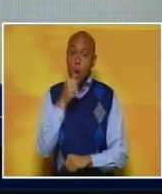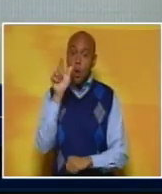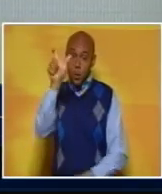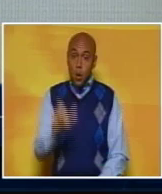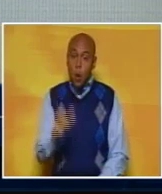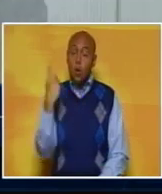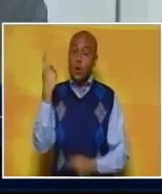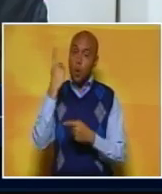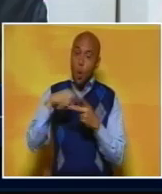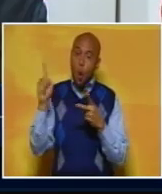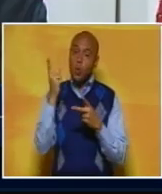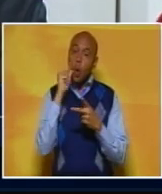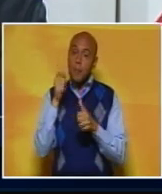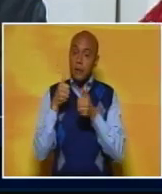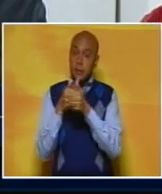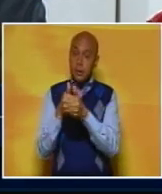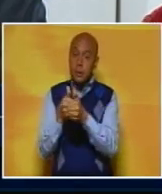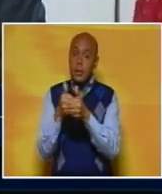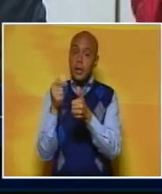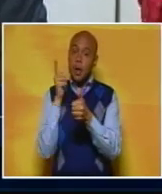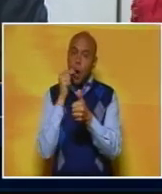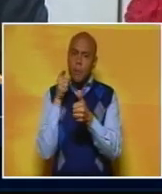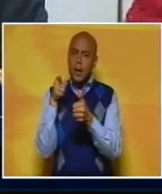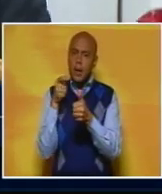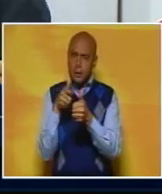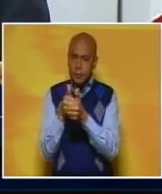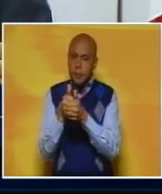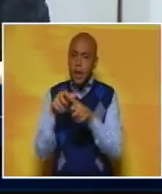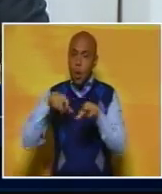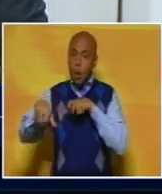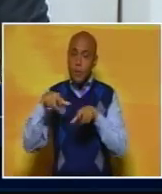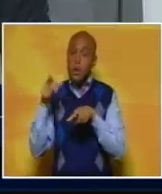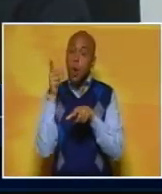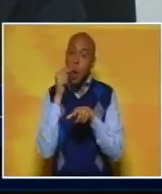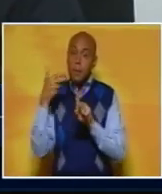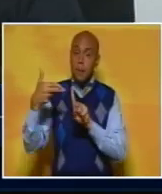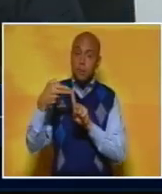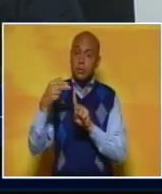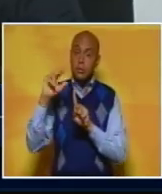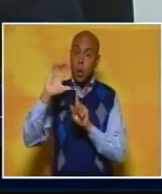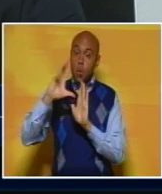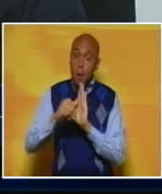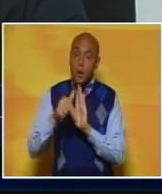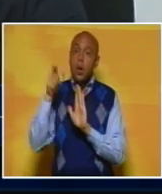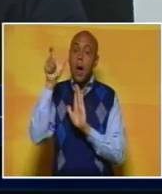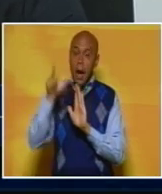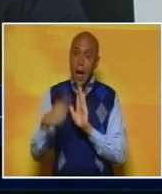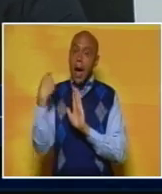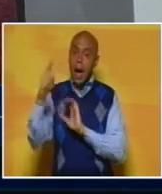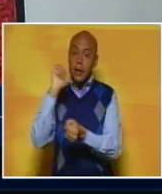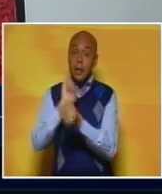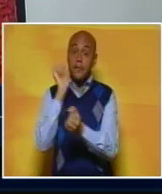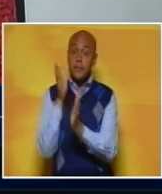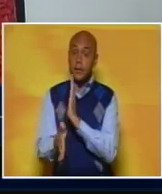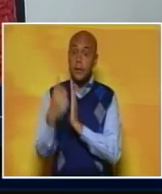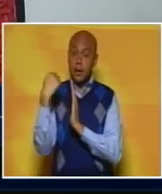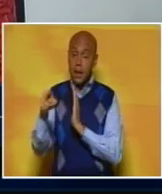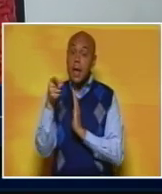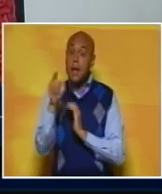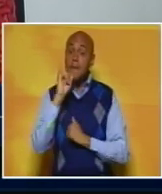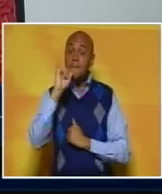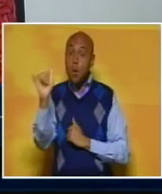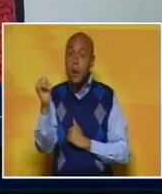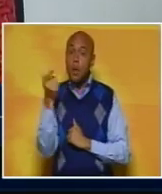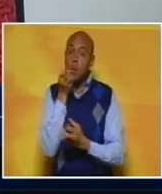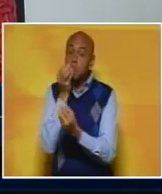Piñango, junto a un escolta del comerciante, quien era potencial víctima de secuestro, se encuentran detenidos por suministrar